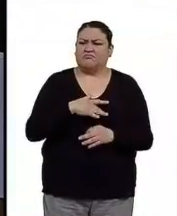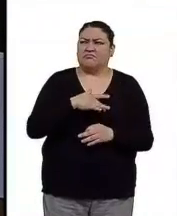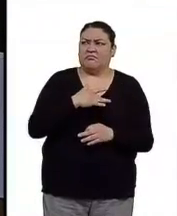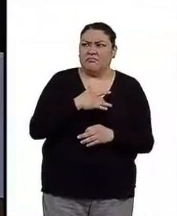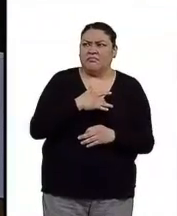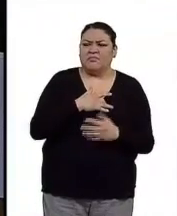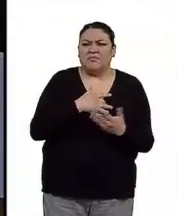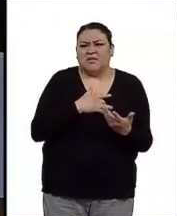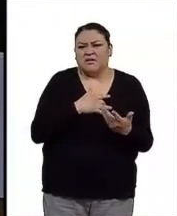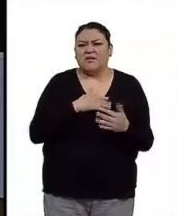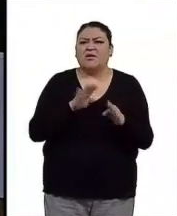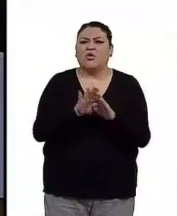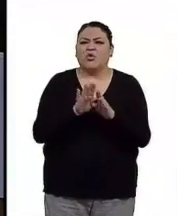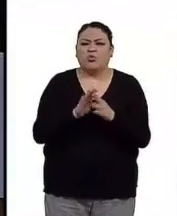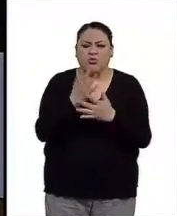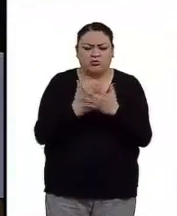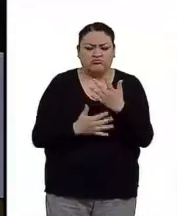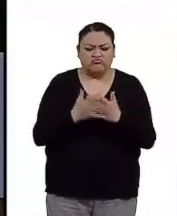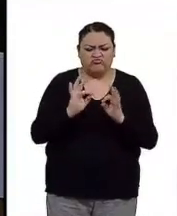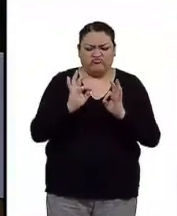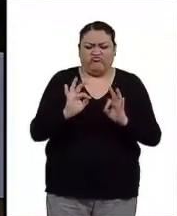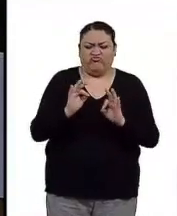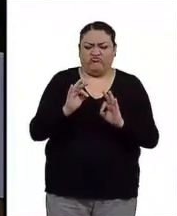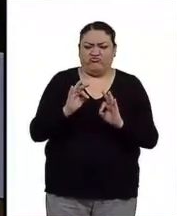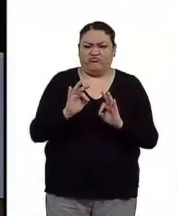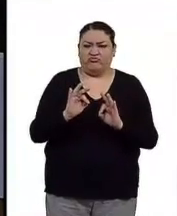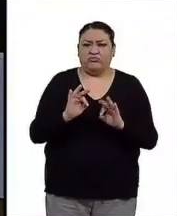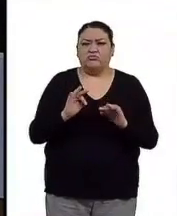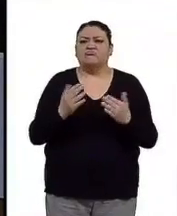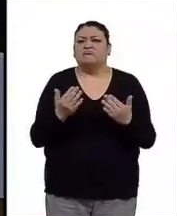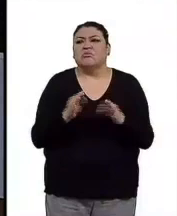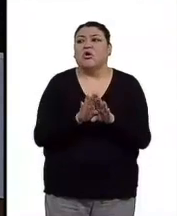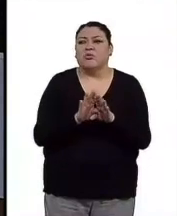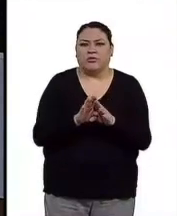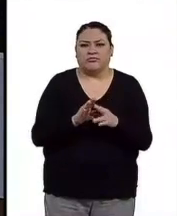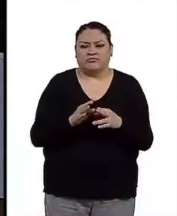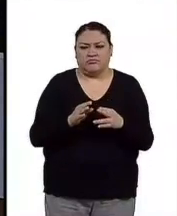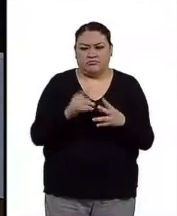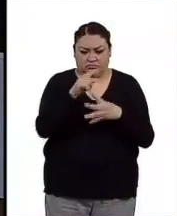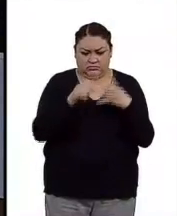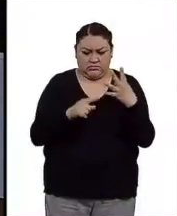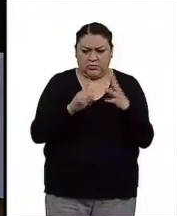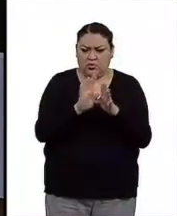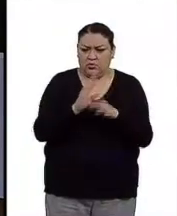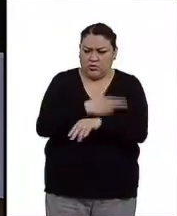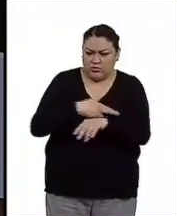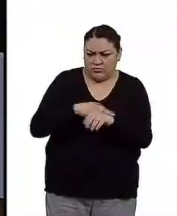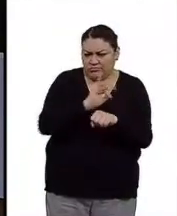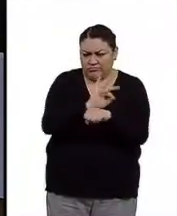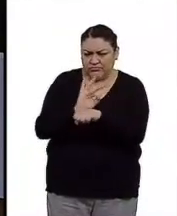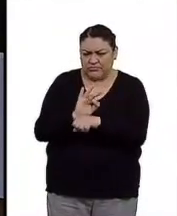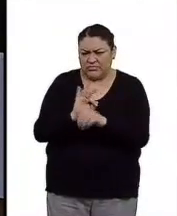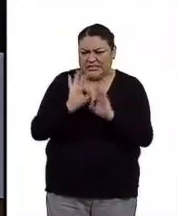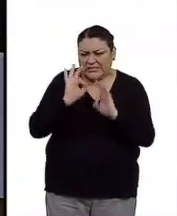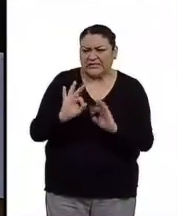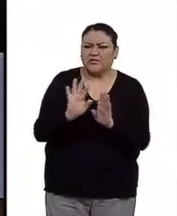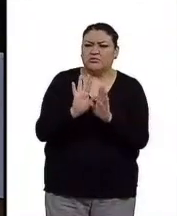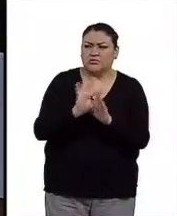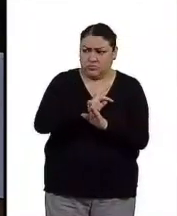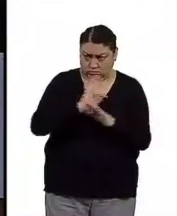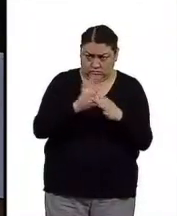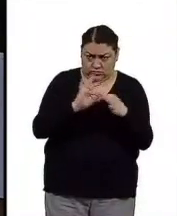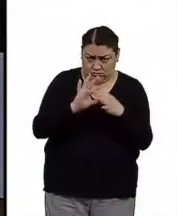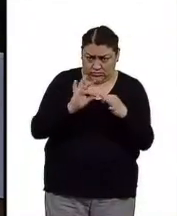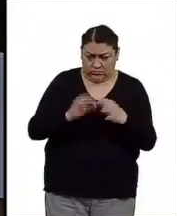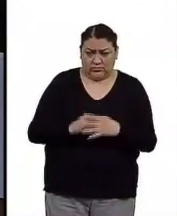ser una buena práctica o cómo podrían mejorarse, digamos, la implementación de este tipo de mecanismos de protección? No sé, ¿quién le gustaría empezar?